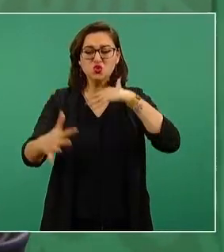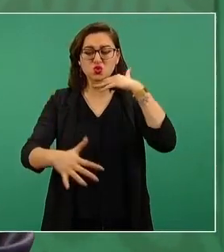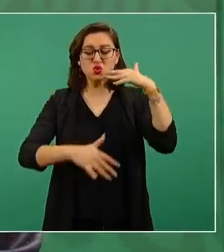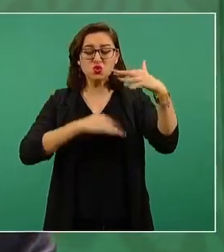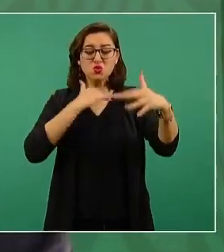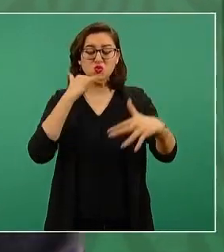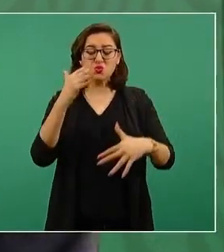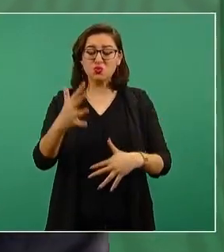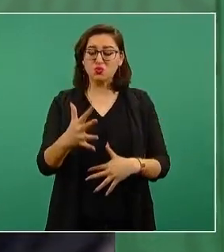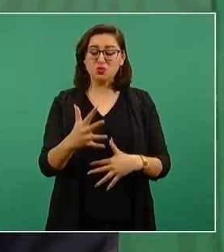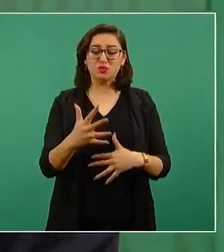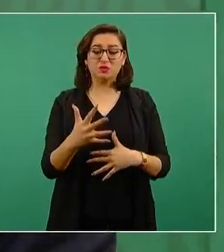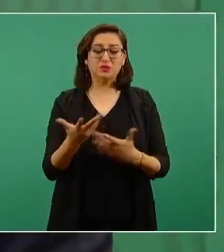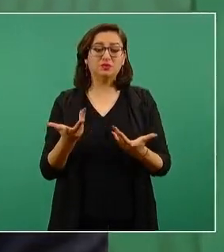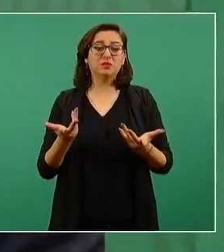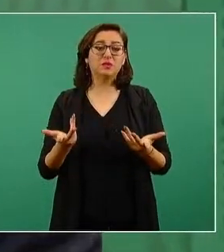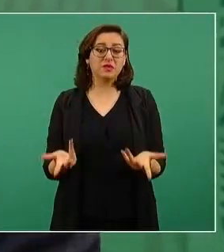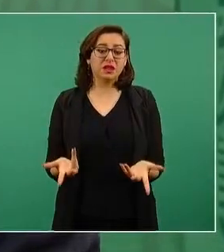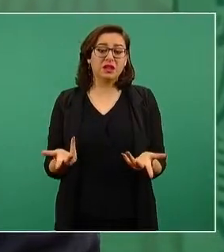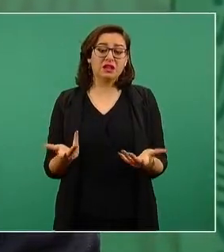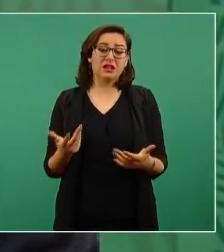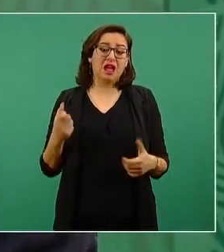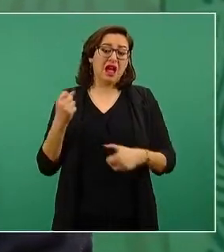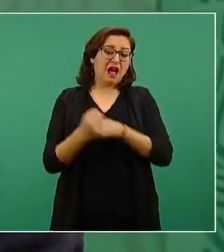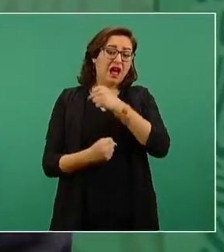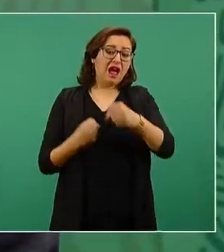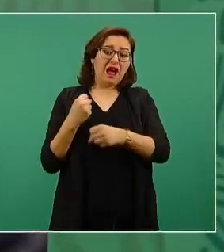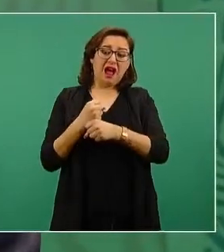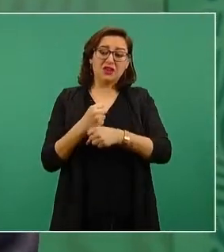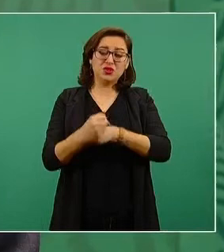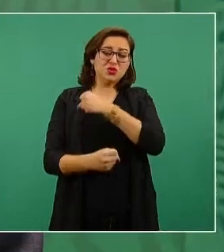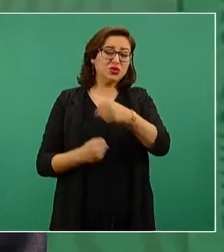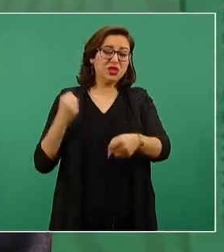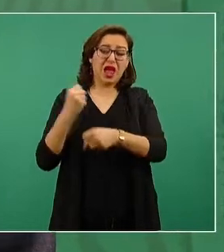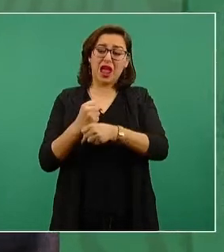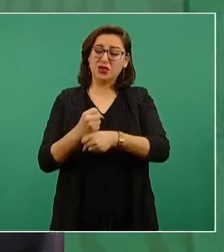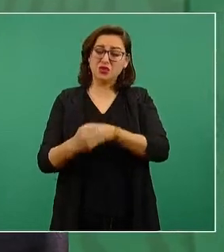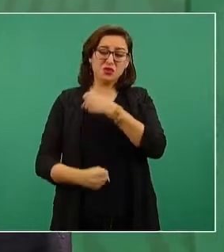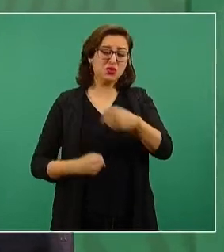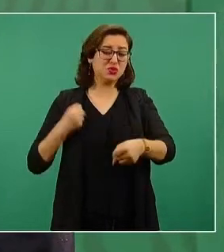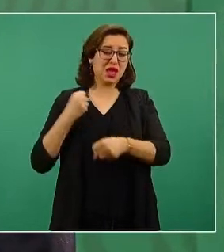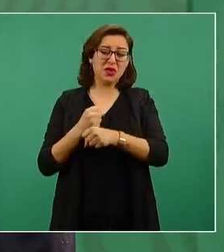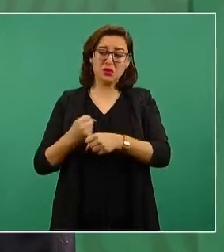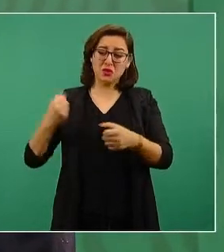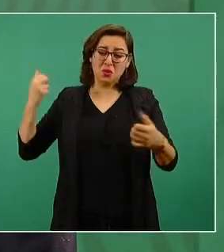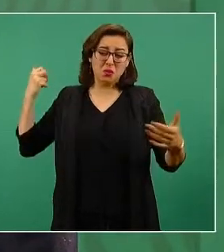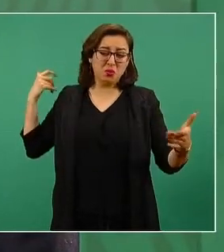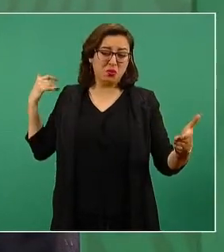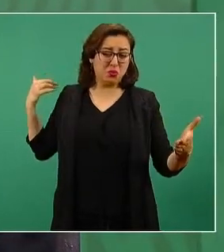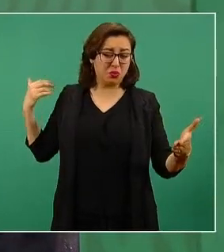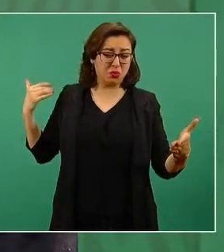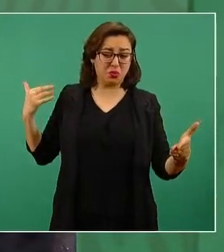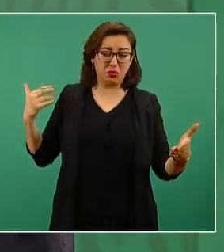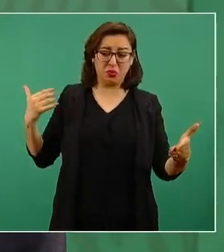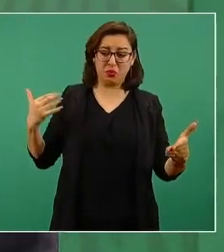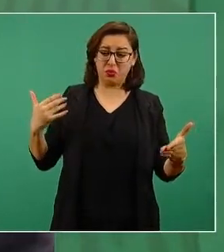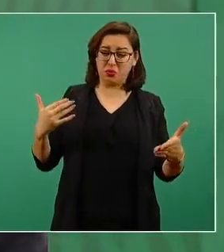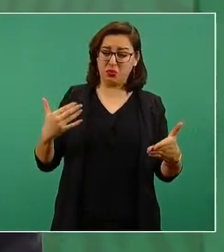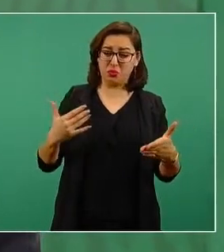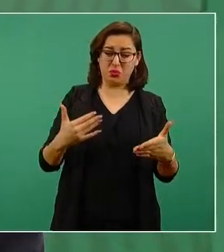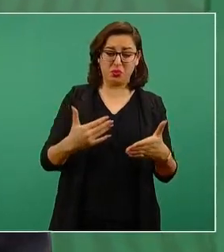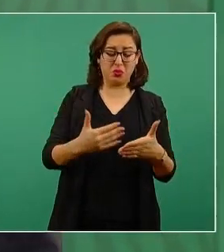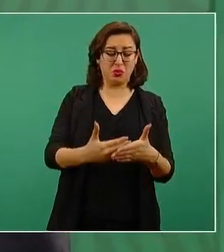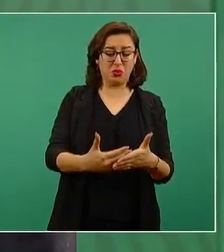que ha prevalecido desde hace décadas y se intensificó, y esto hay